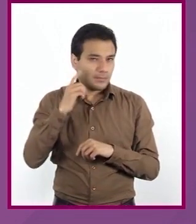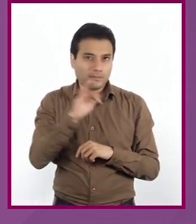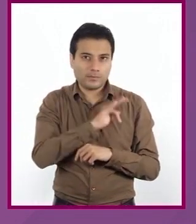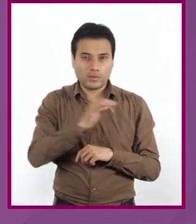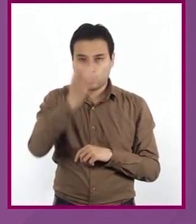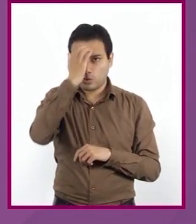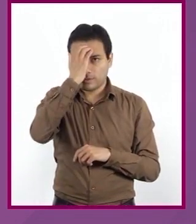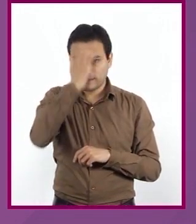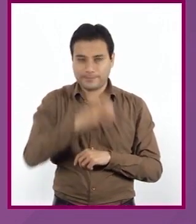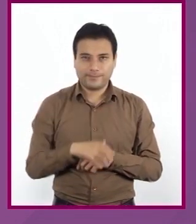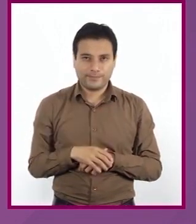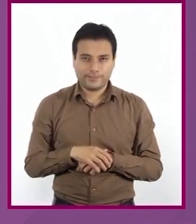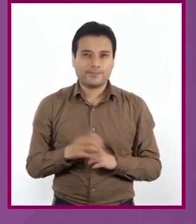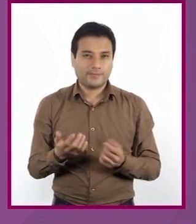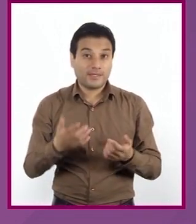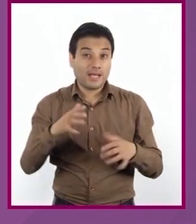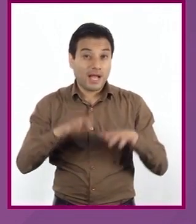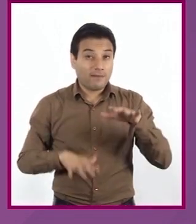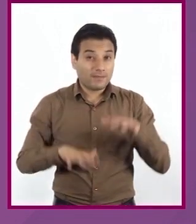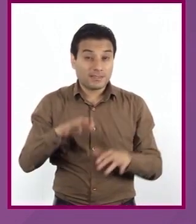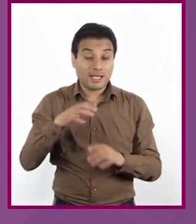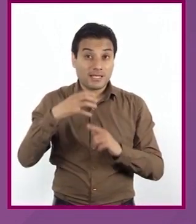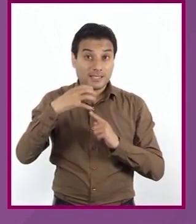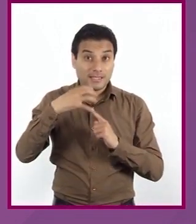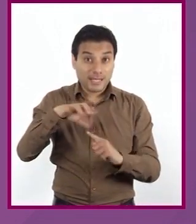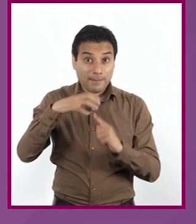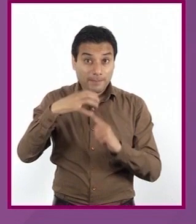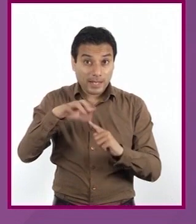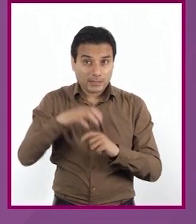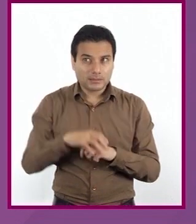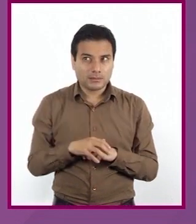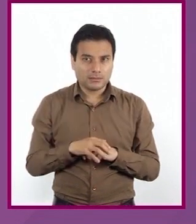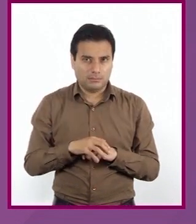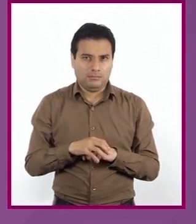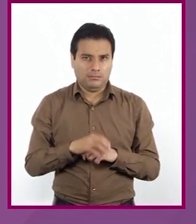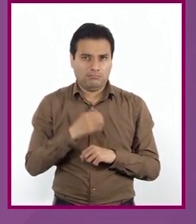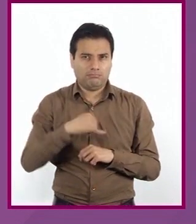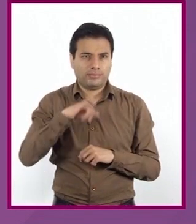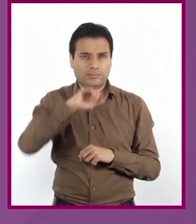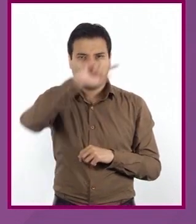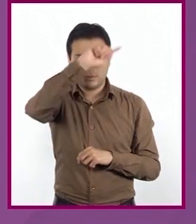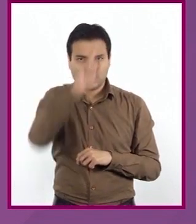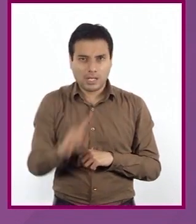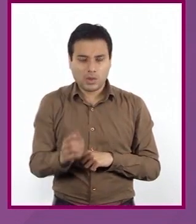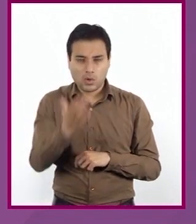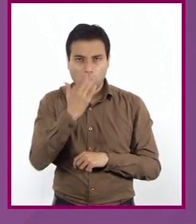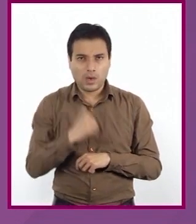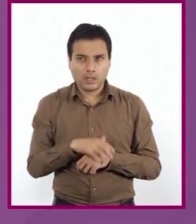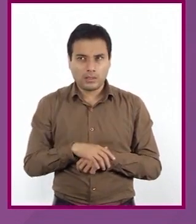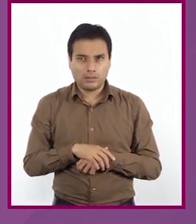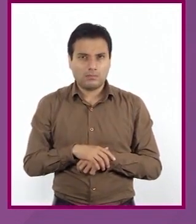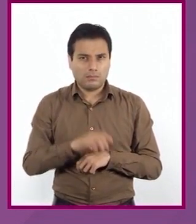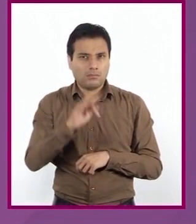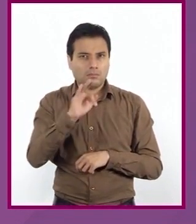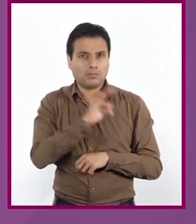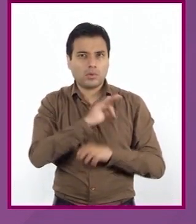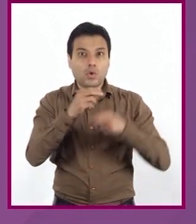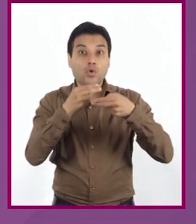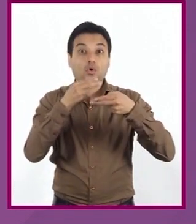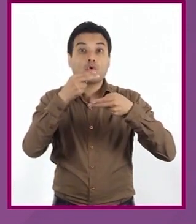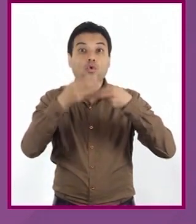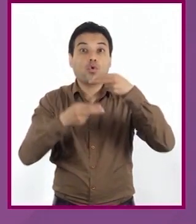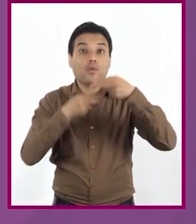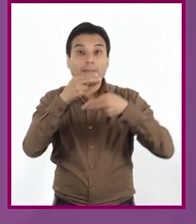Descubrí que a veces las campanas sonaban cuando no había rayo o trueno, sino solo una nube oscura sobre